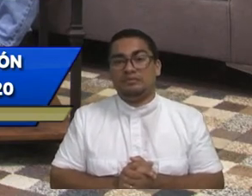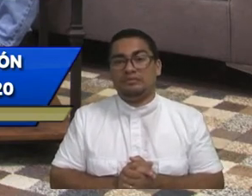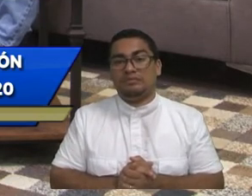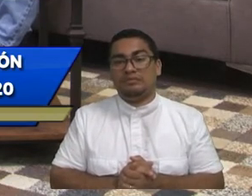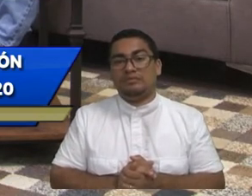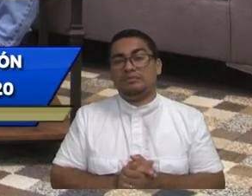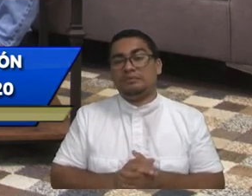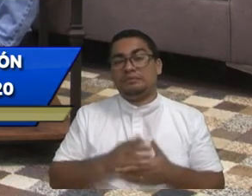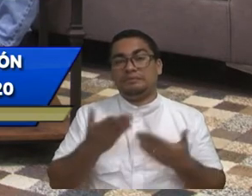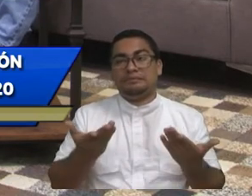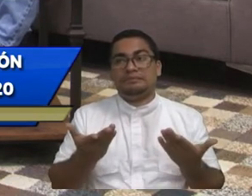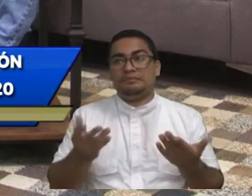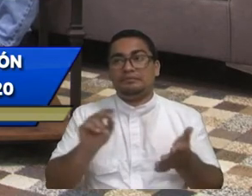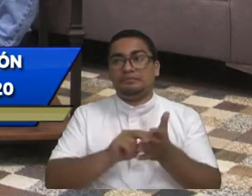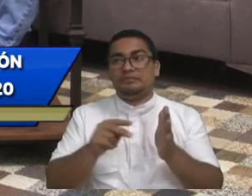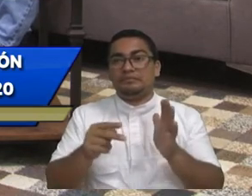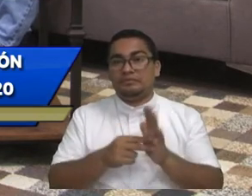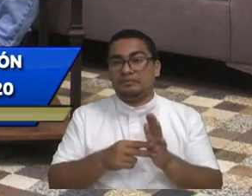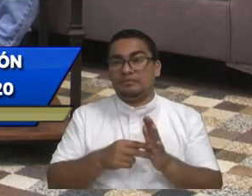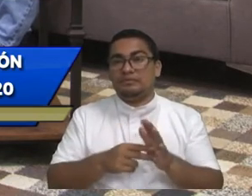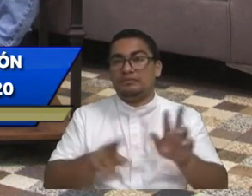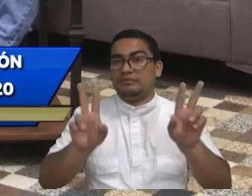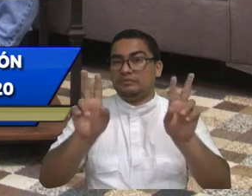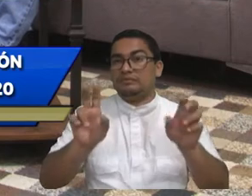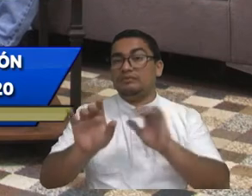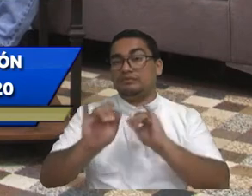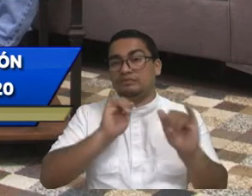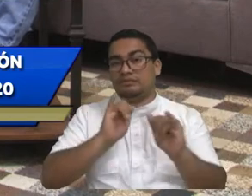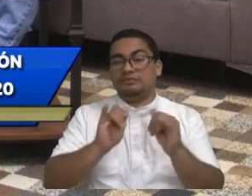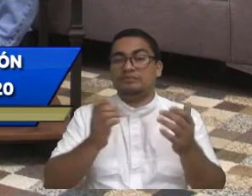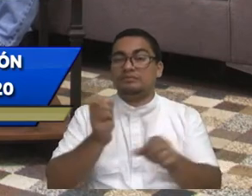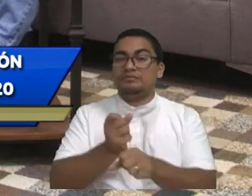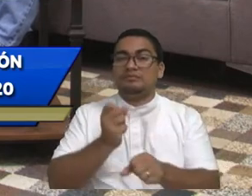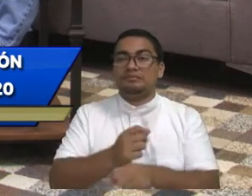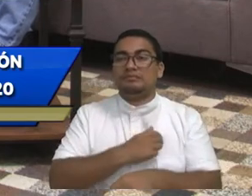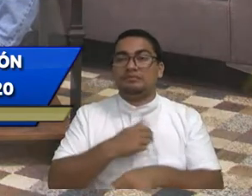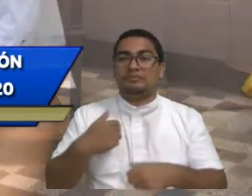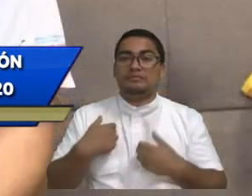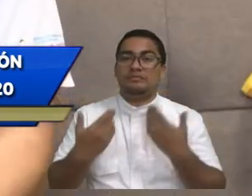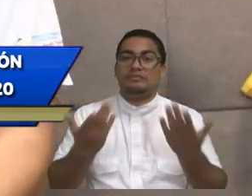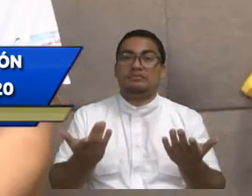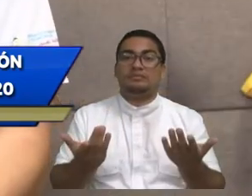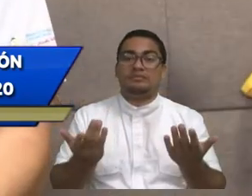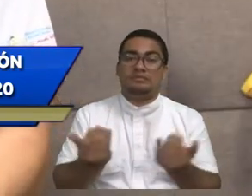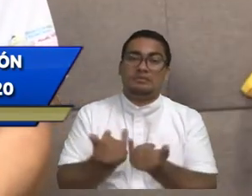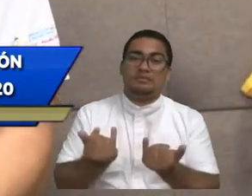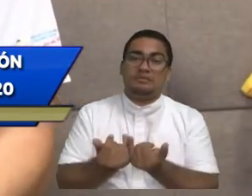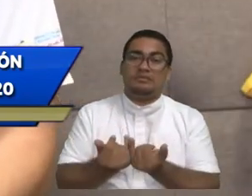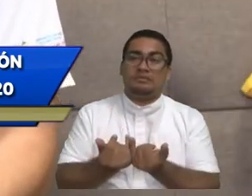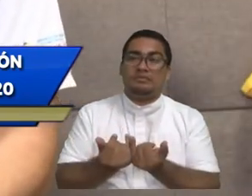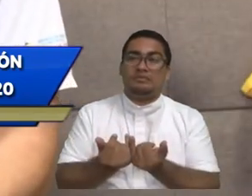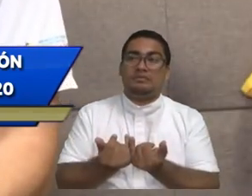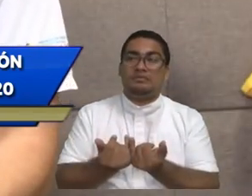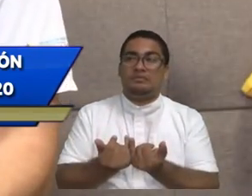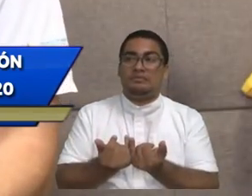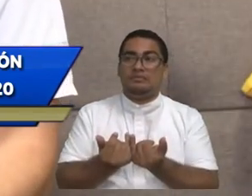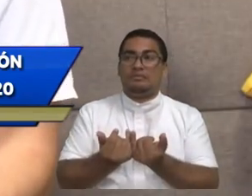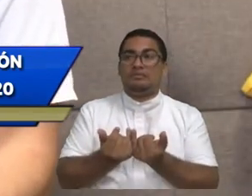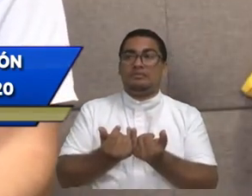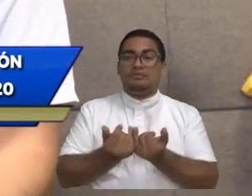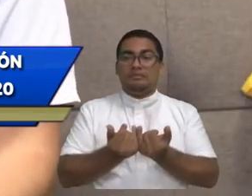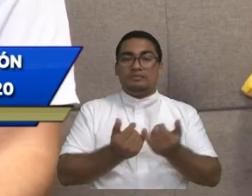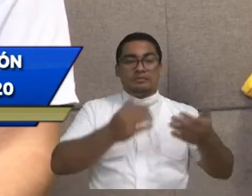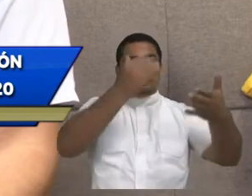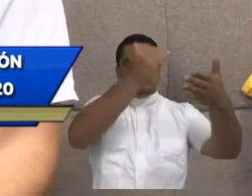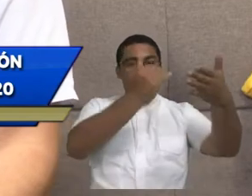entonces ese paquete de habla en lo que es la parte de idiomas que estamos trabajando y tenemos en la parte curricular también un proceso de